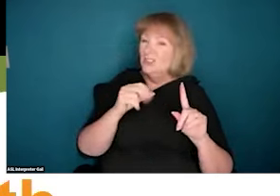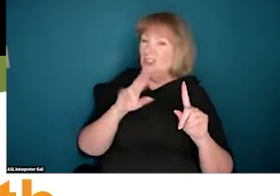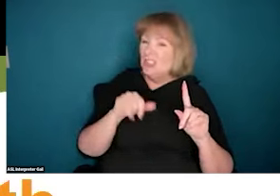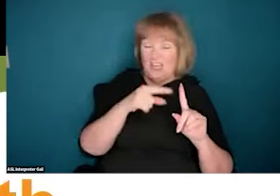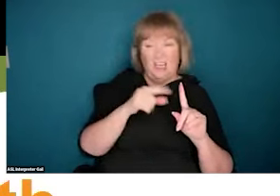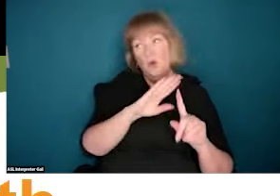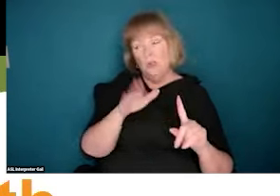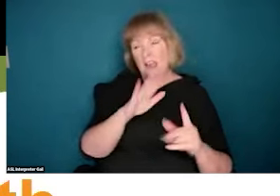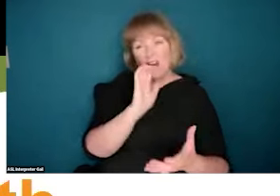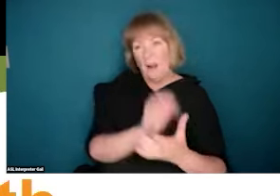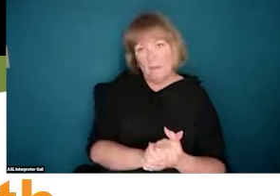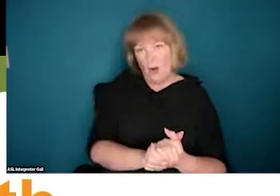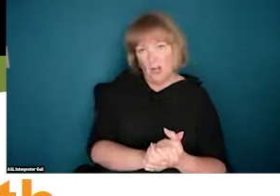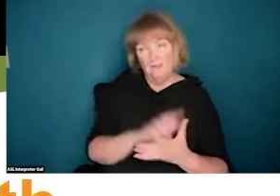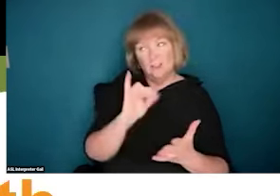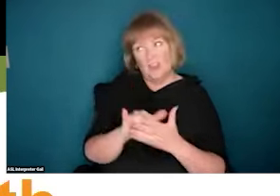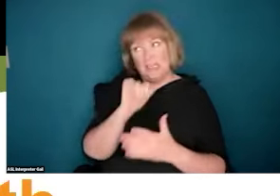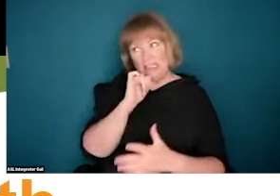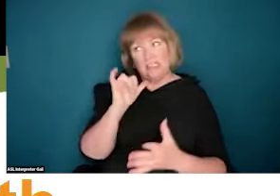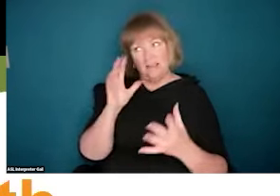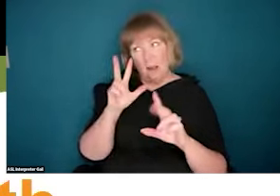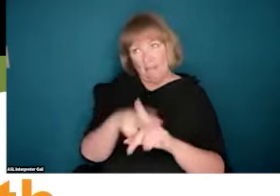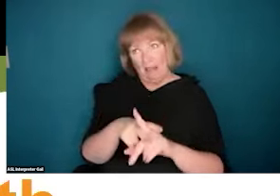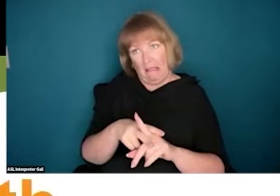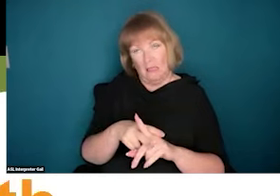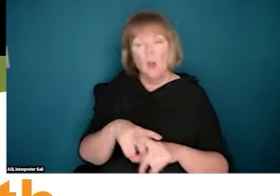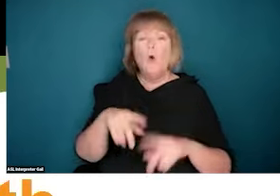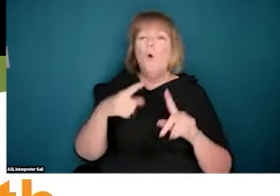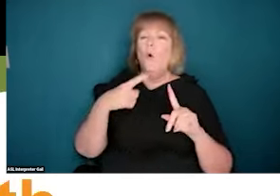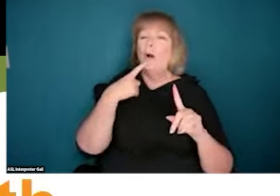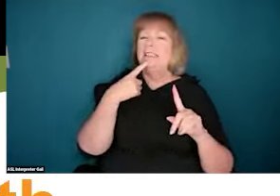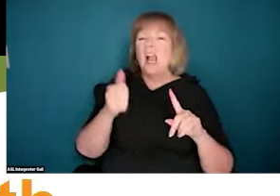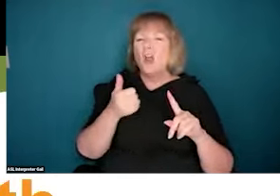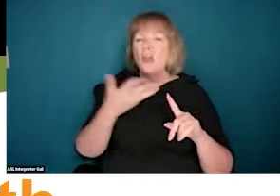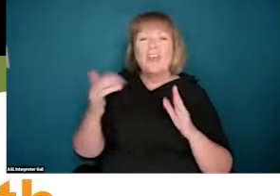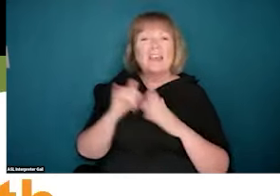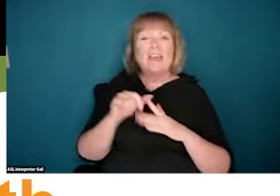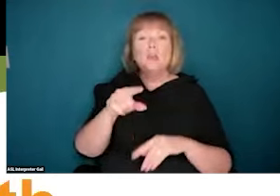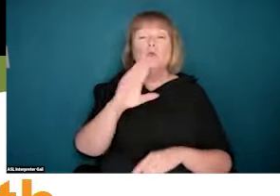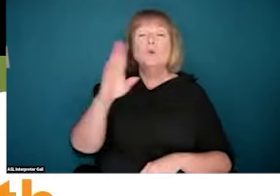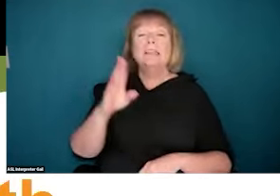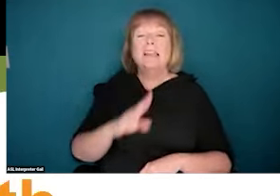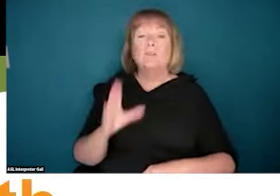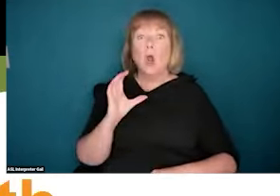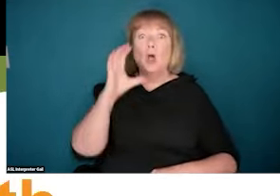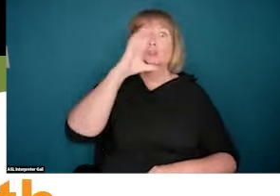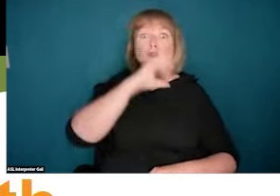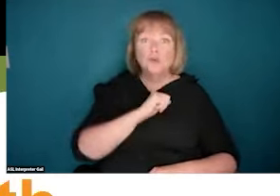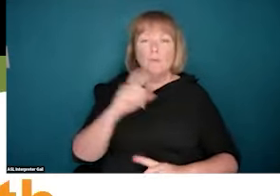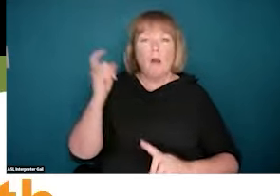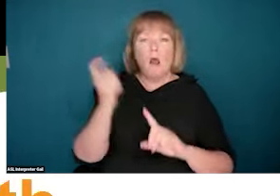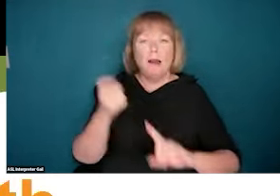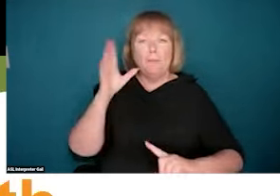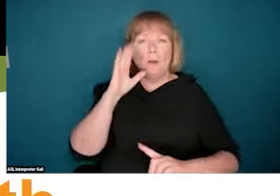la experiencia es, por ejemplo, diciéndoles, bueno, ¿usted por qué está pensando en eso? Si esto nunca va a aplicar porque Juanito nunca se